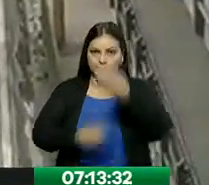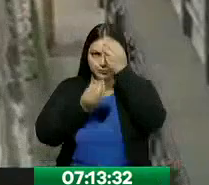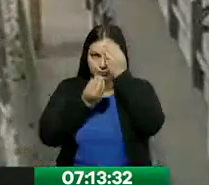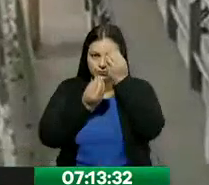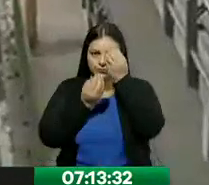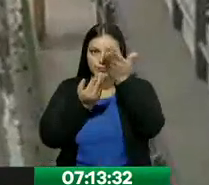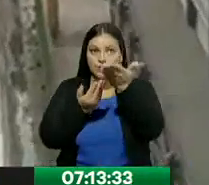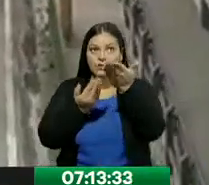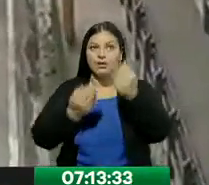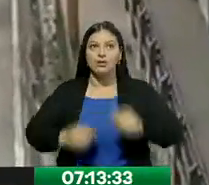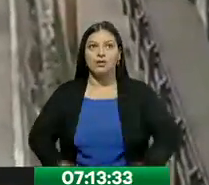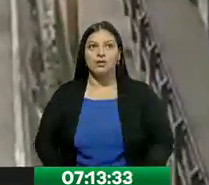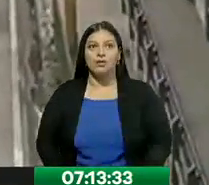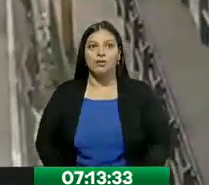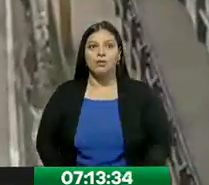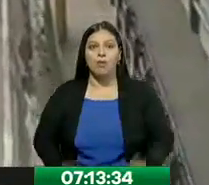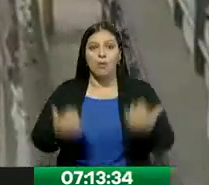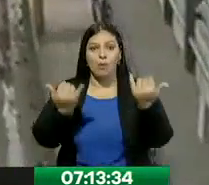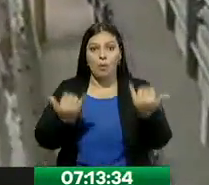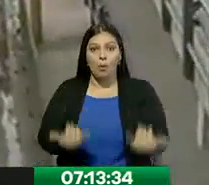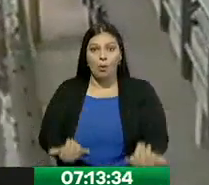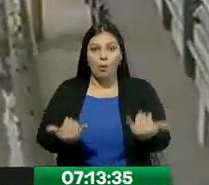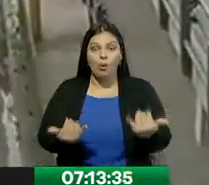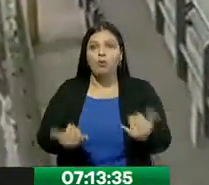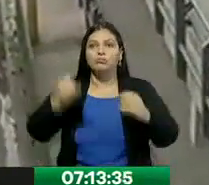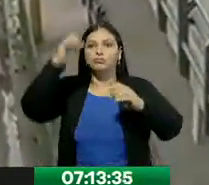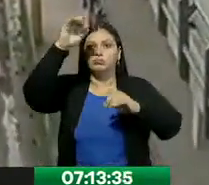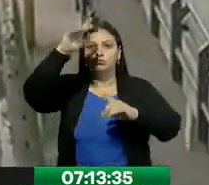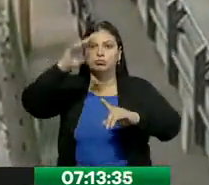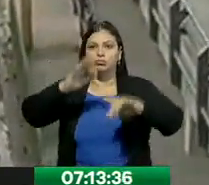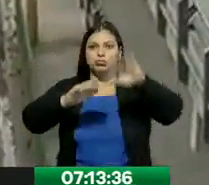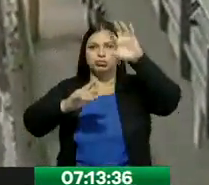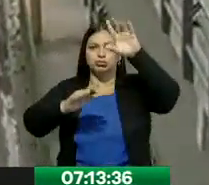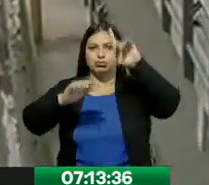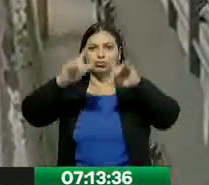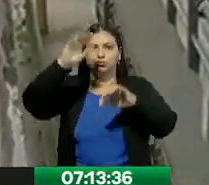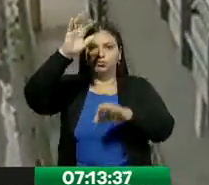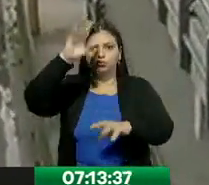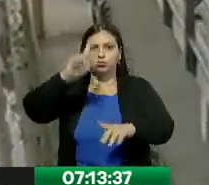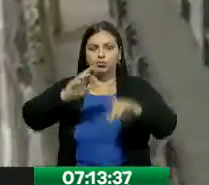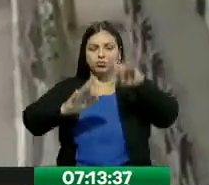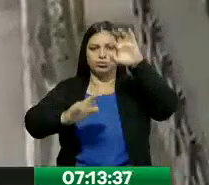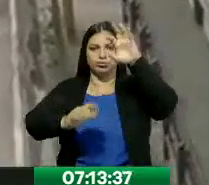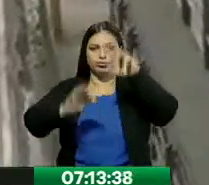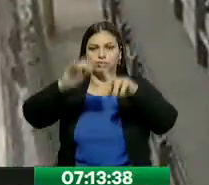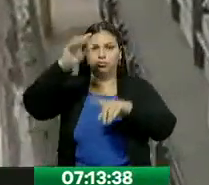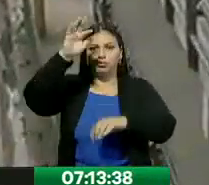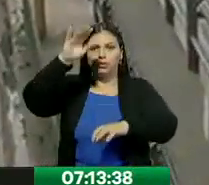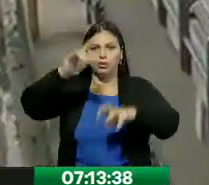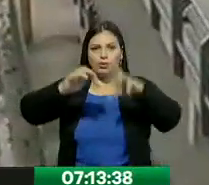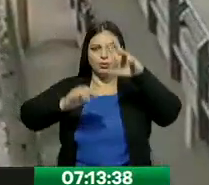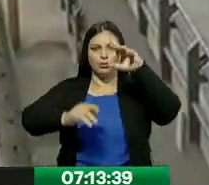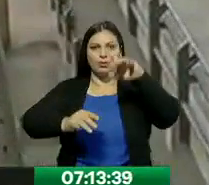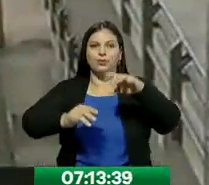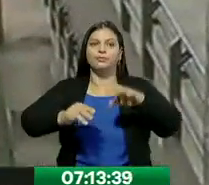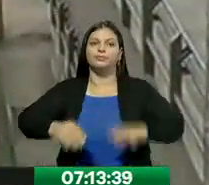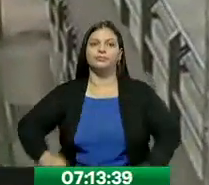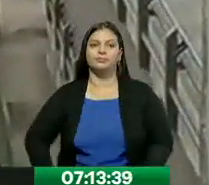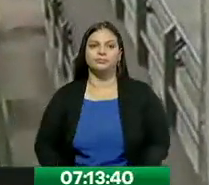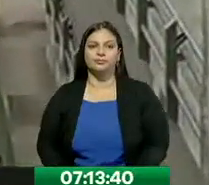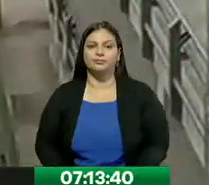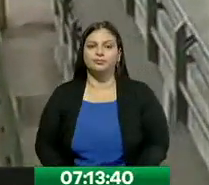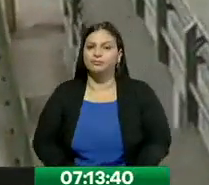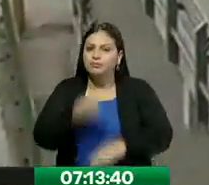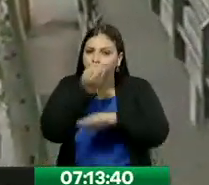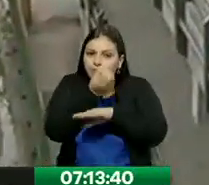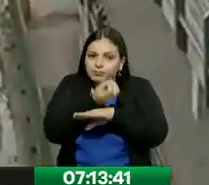que reportan que está lloviznando en determinados puntos del puerto principal, por lo que la